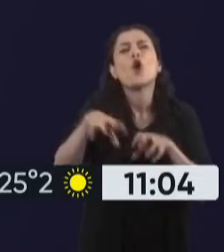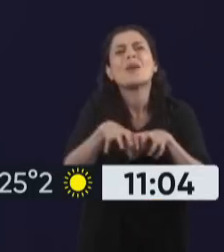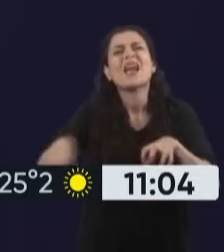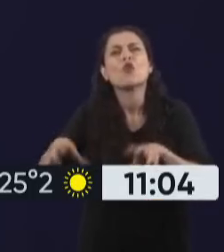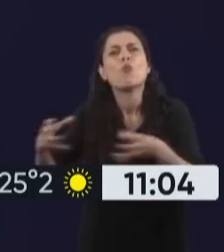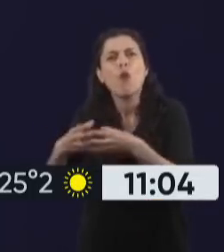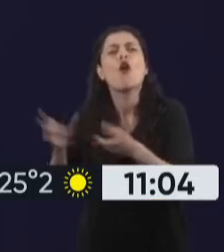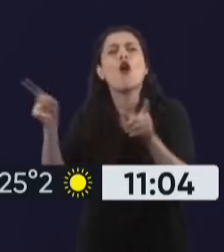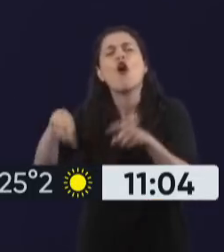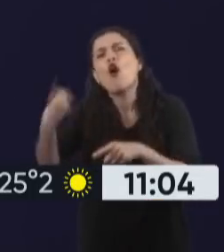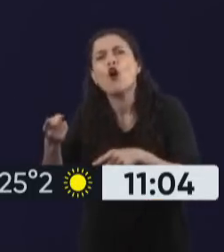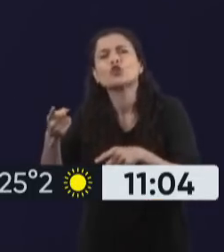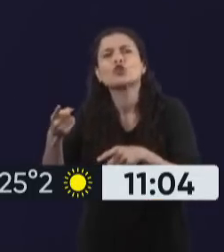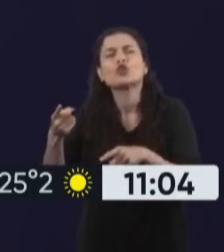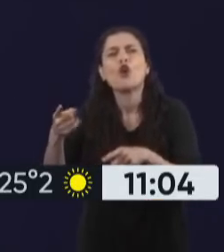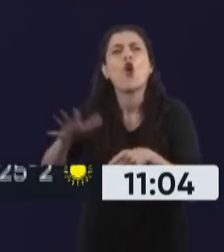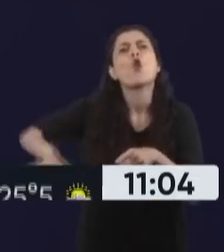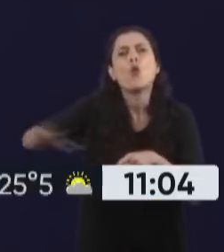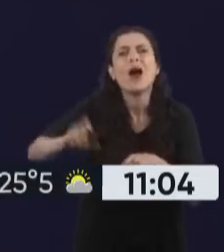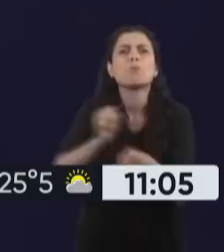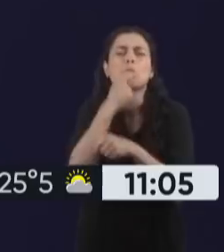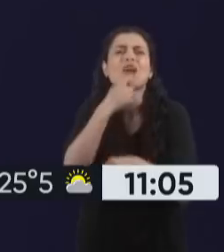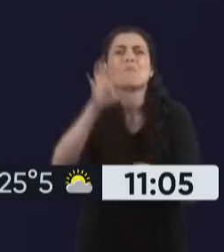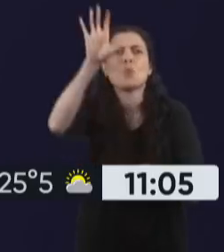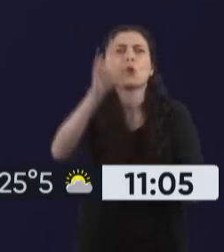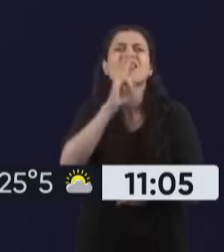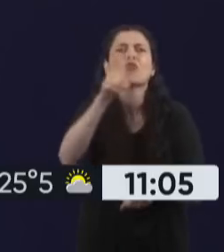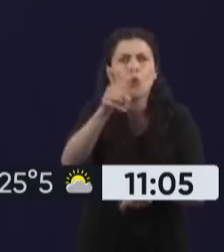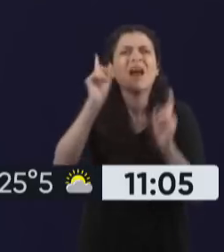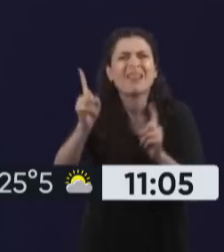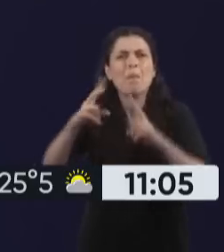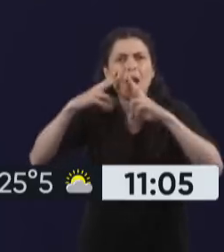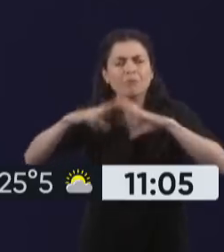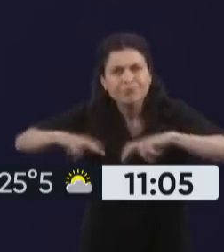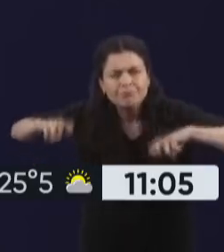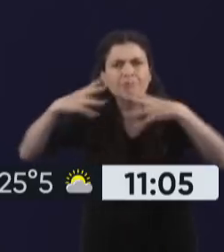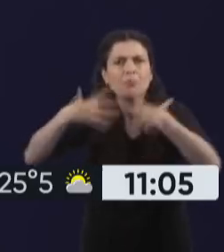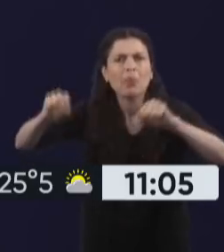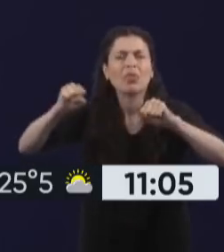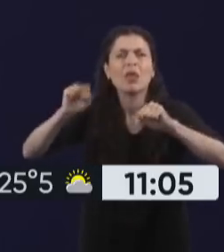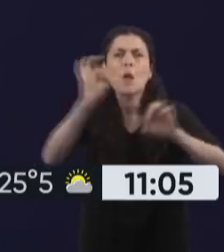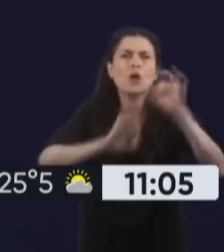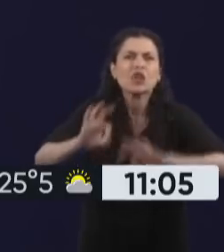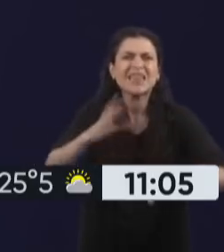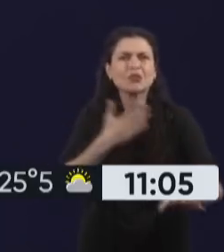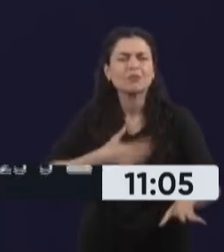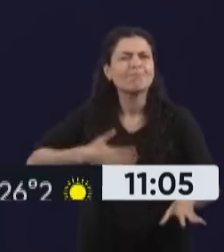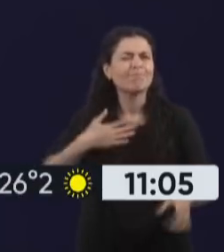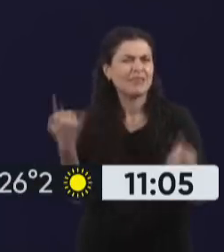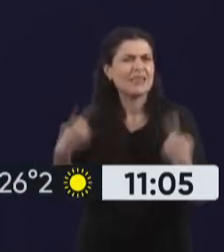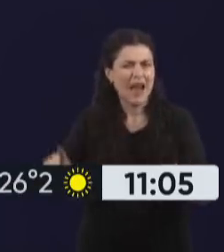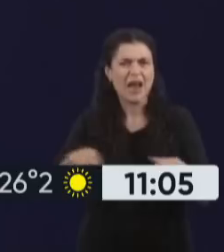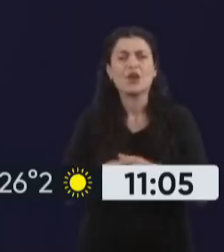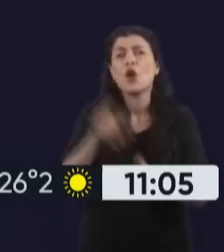oriental del Valle de Santa María en Tucumán. Cabe destacar que el 75% de los investigadores